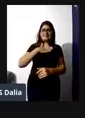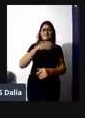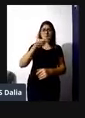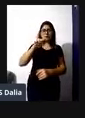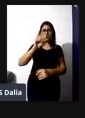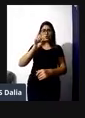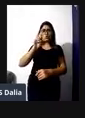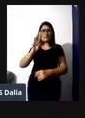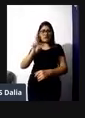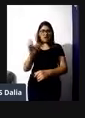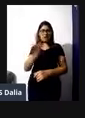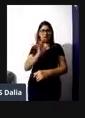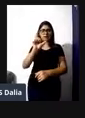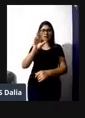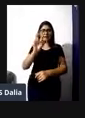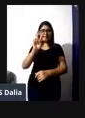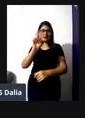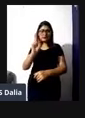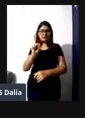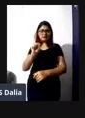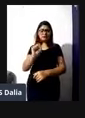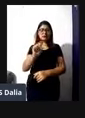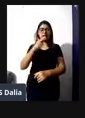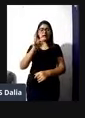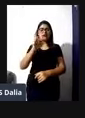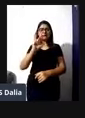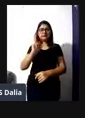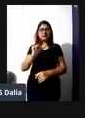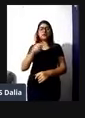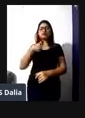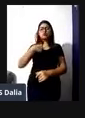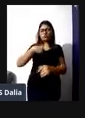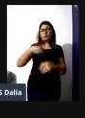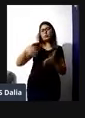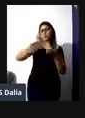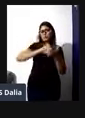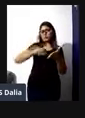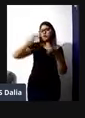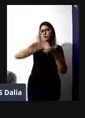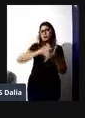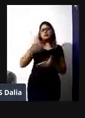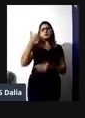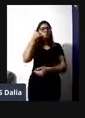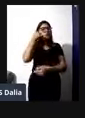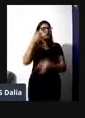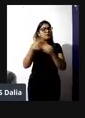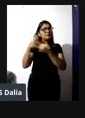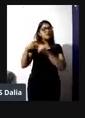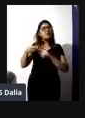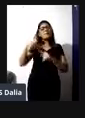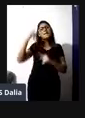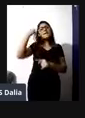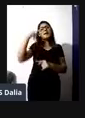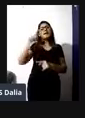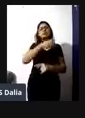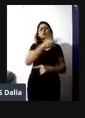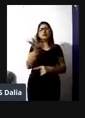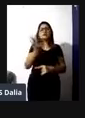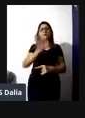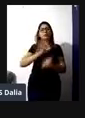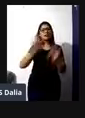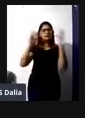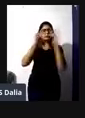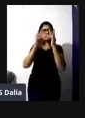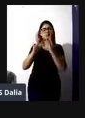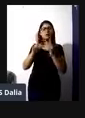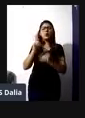algunos números de teléfono para que le den acompañamiento. Ojalá que nos pueda decir de qué estado de la República